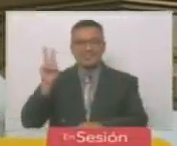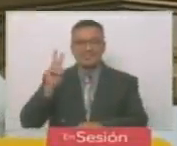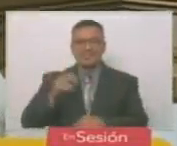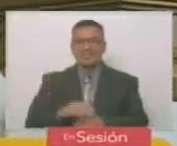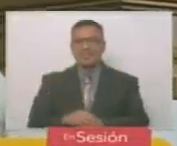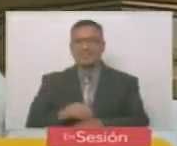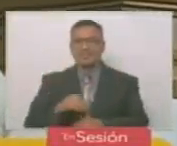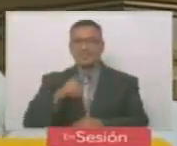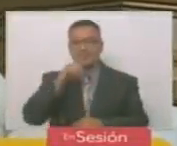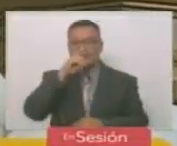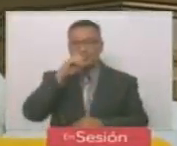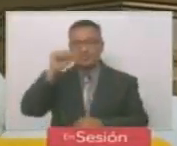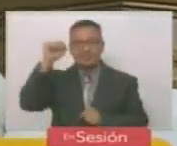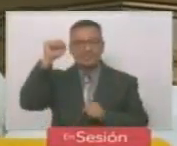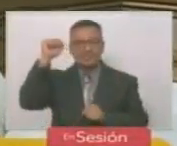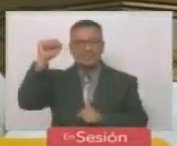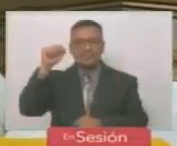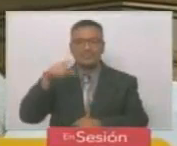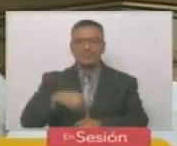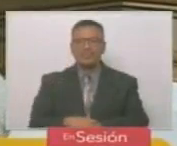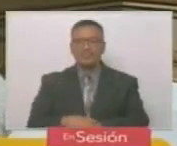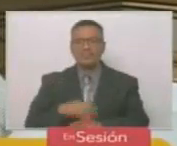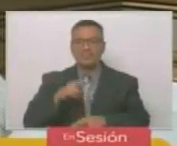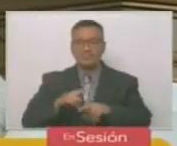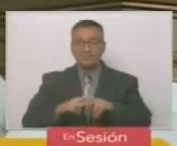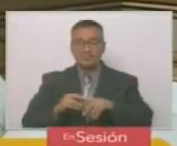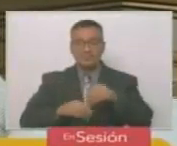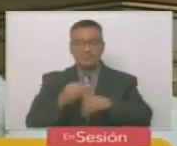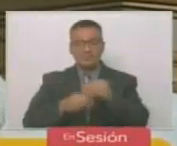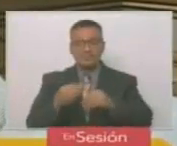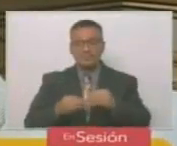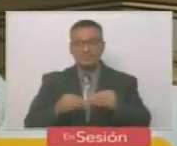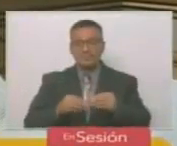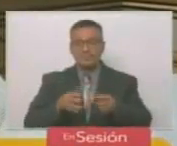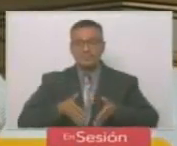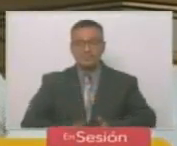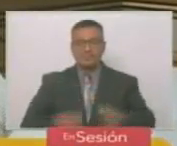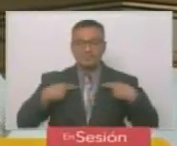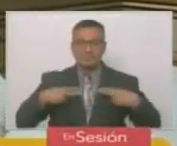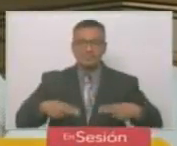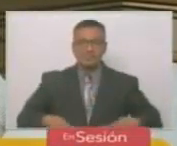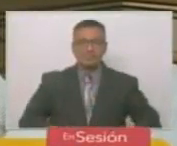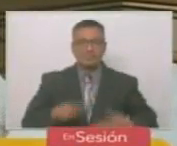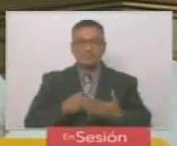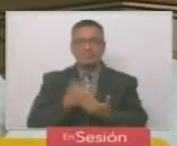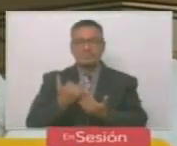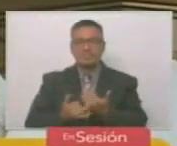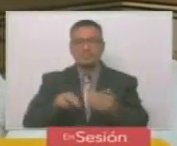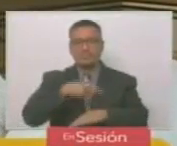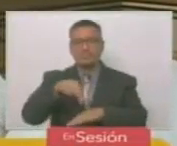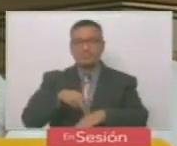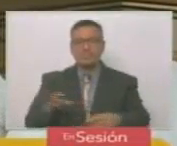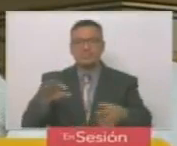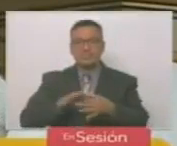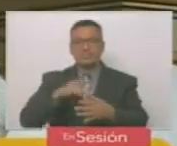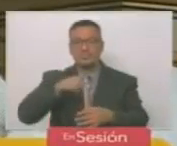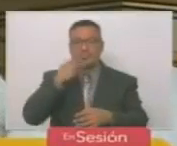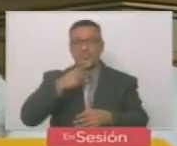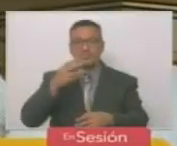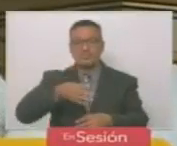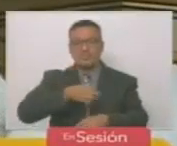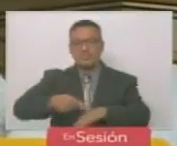Venezuela, Nicolás Maduro Moros, creó el Plan Nacional Parto Humanizado, plan que forma parte de las políticas del